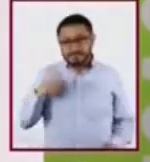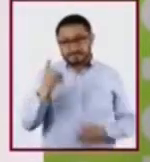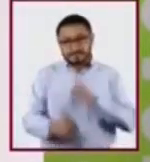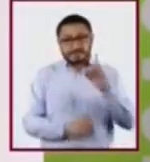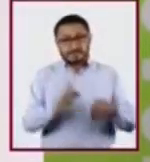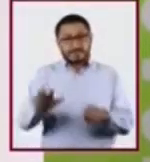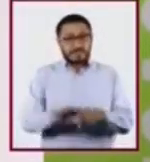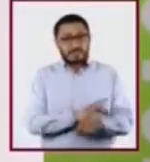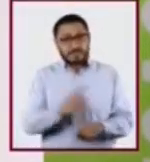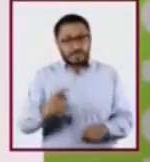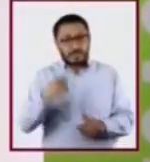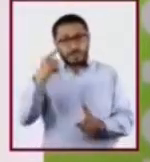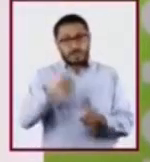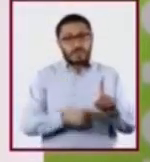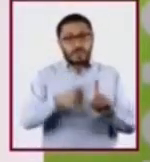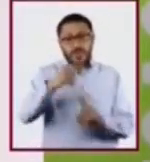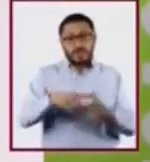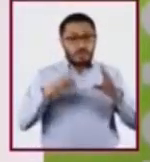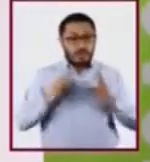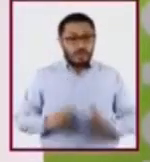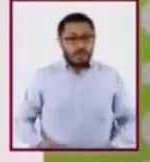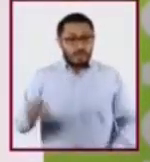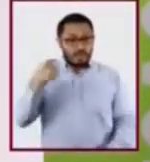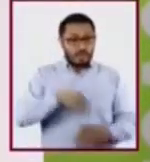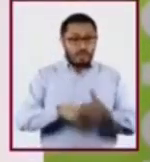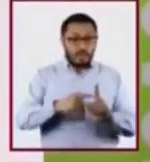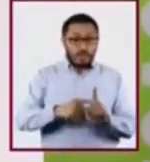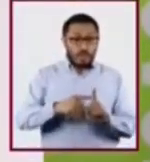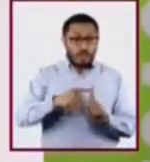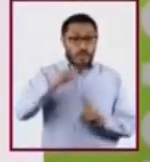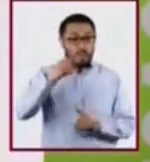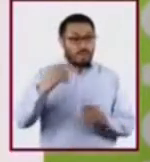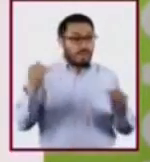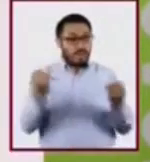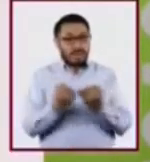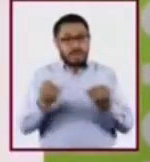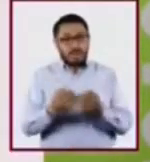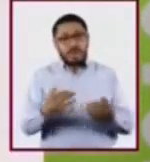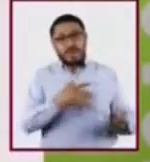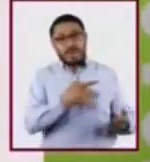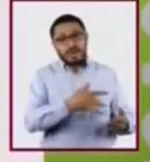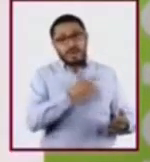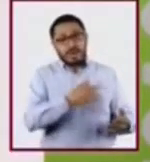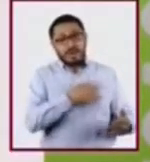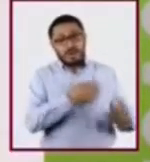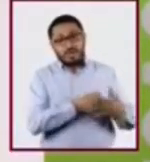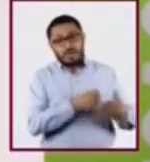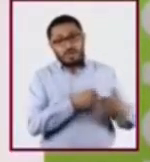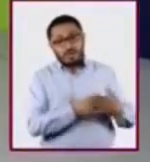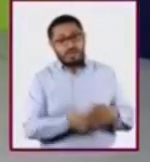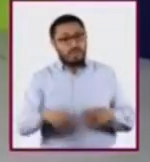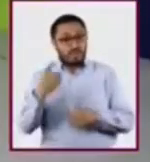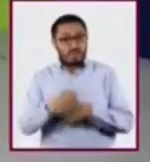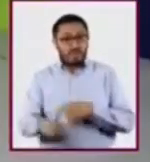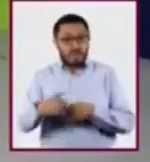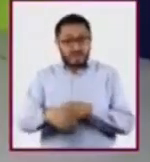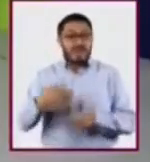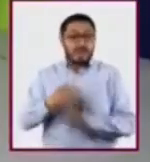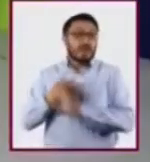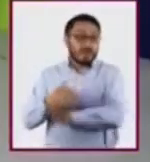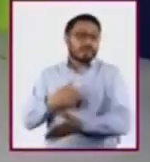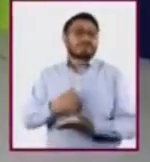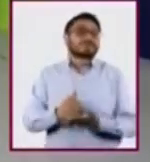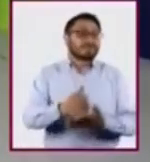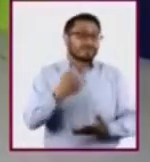que aumentan nuestra temperatura corporal, aumentan nuestro ritmo cardíaco y disminuyen el riesgo de sufrir alguna lesión. Vamos